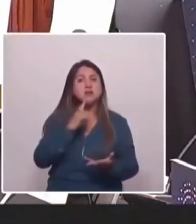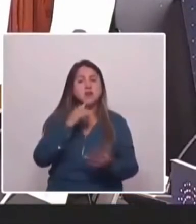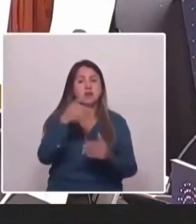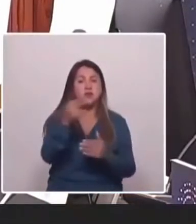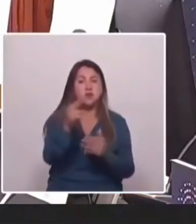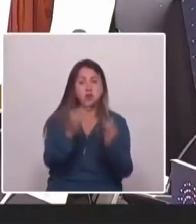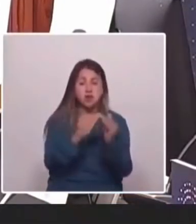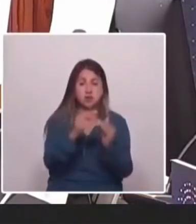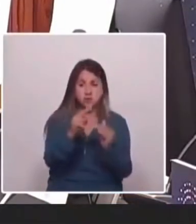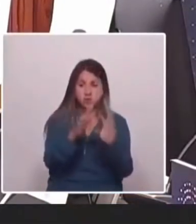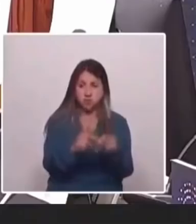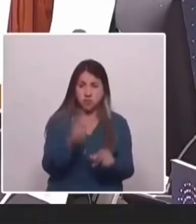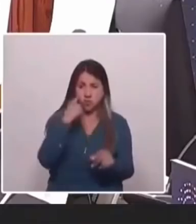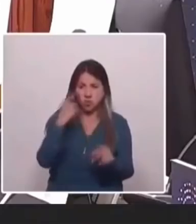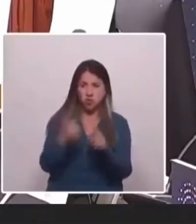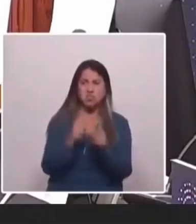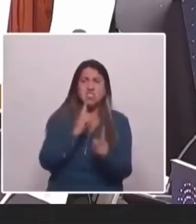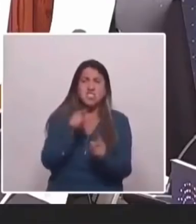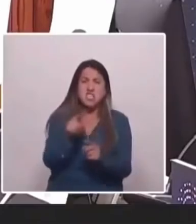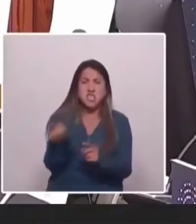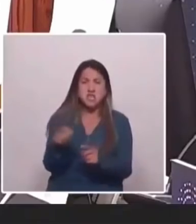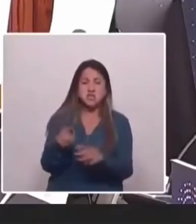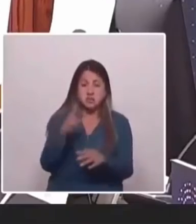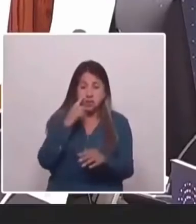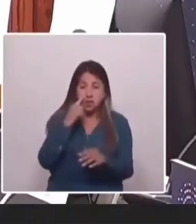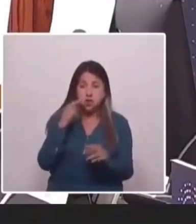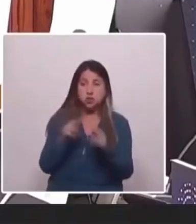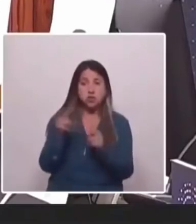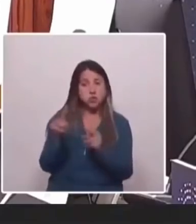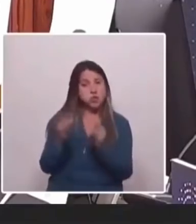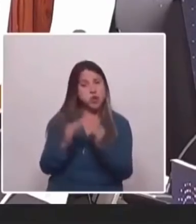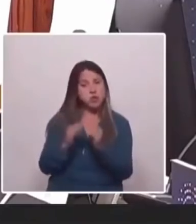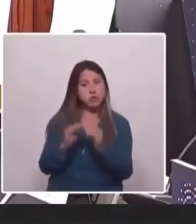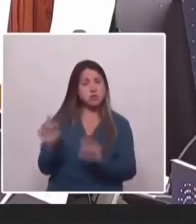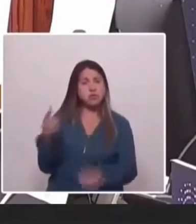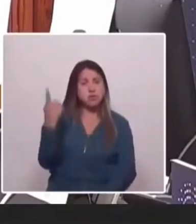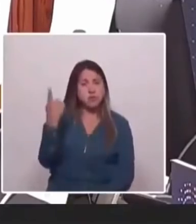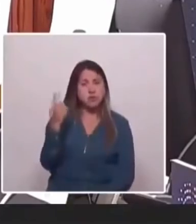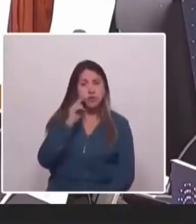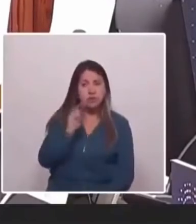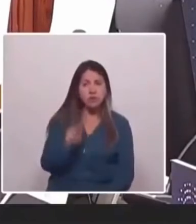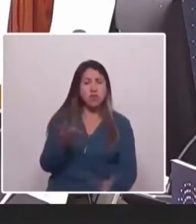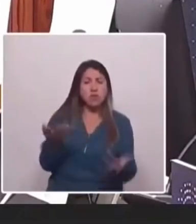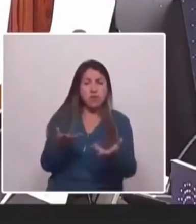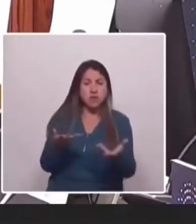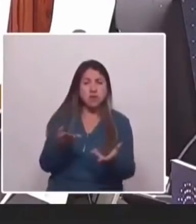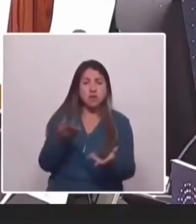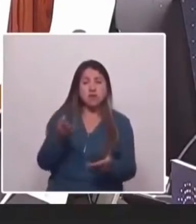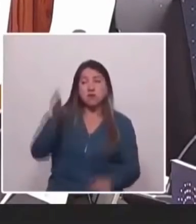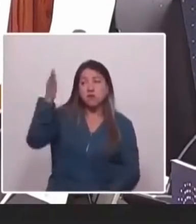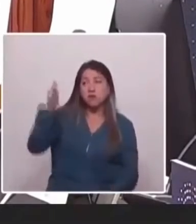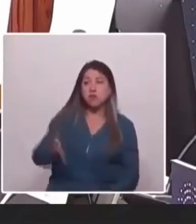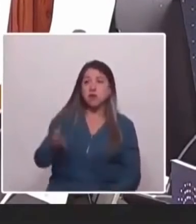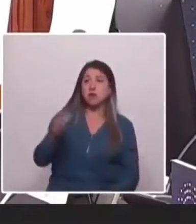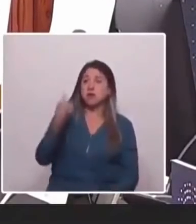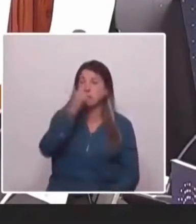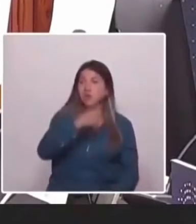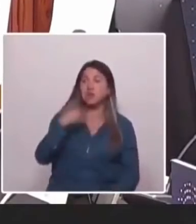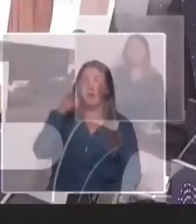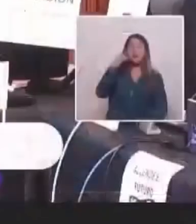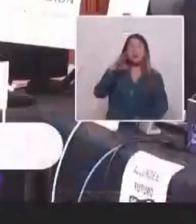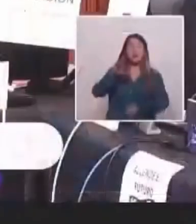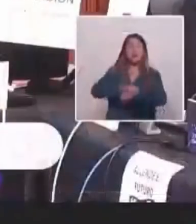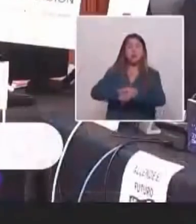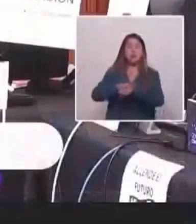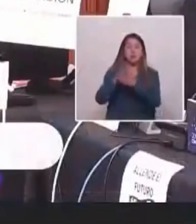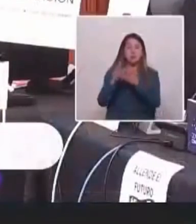las formas de reconocer el carácter de pueblos dotados de identidad propia. Bueno, ¿qué fue lo que ocurrió el día de ayer?